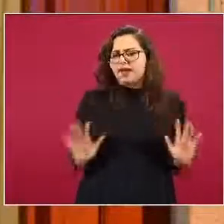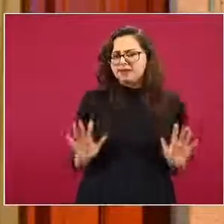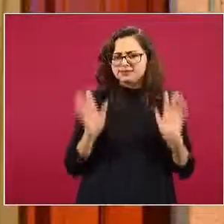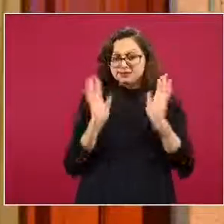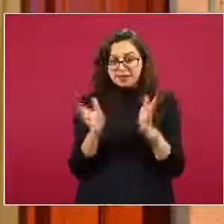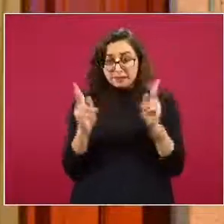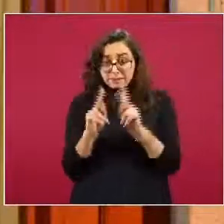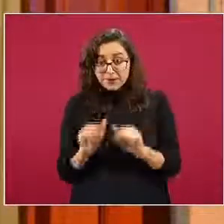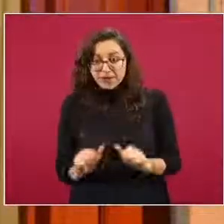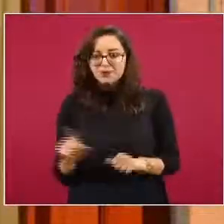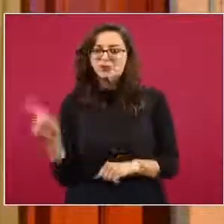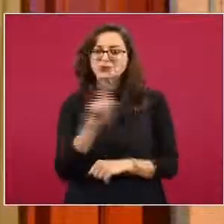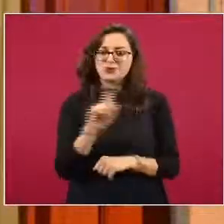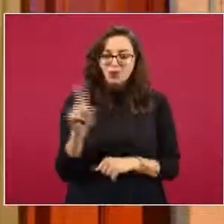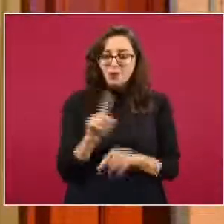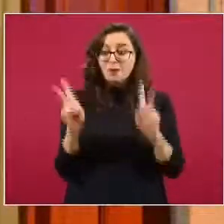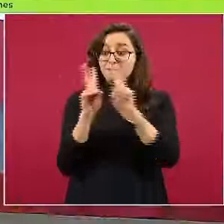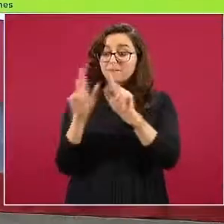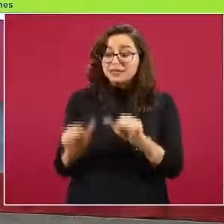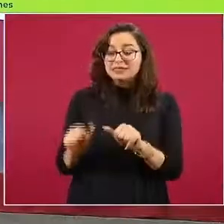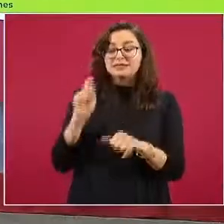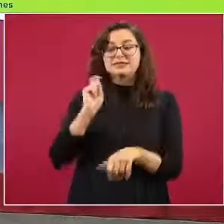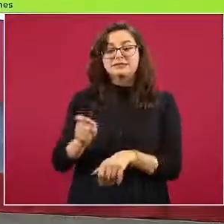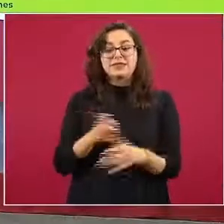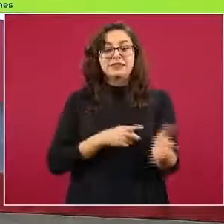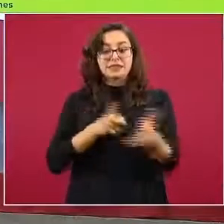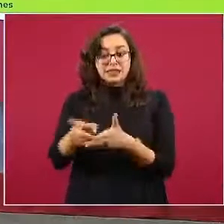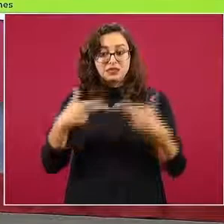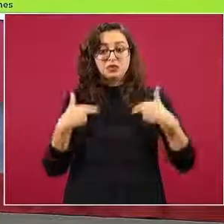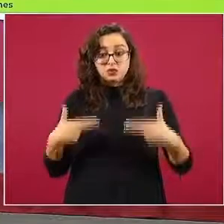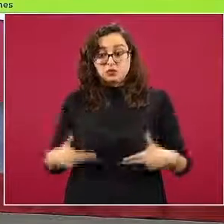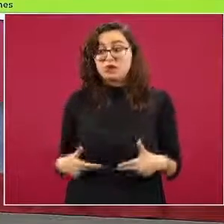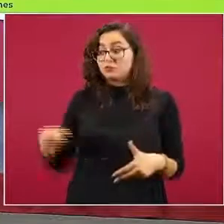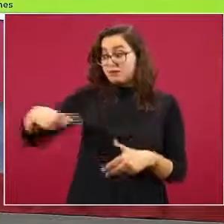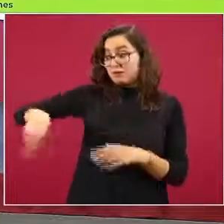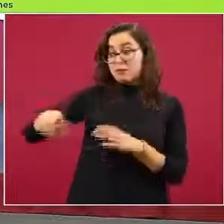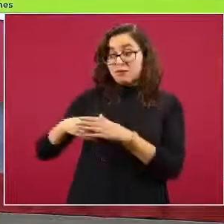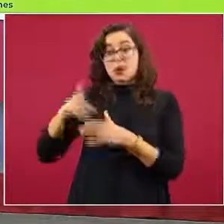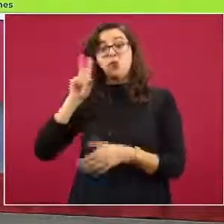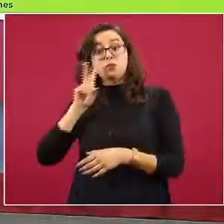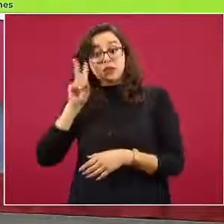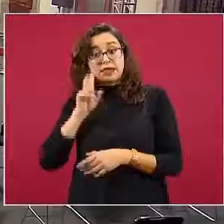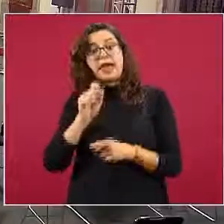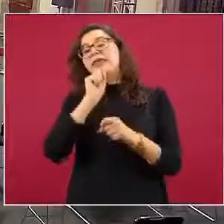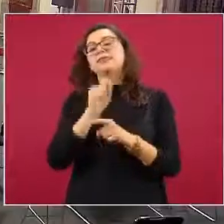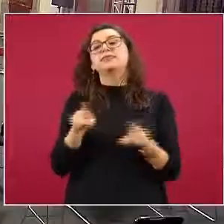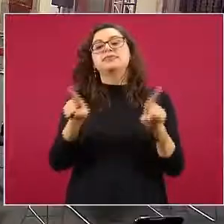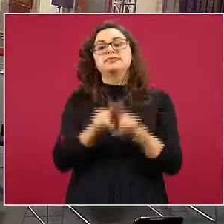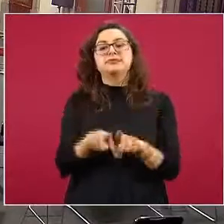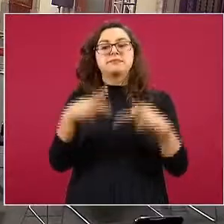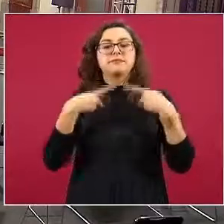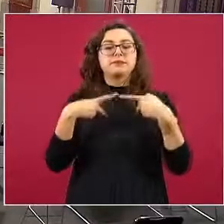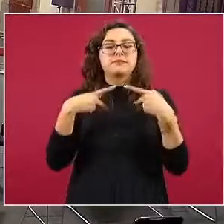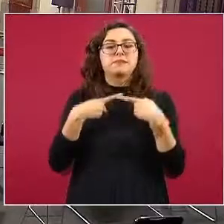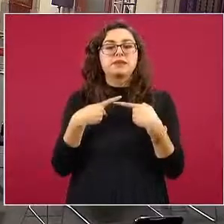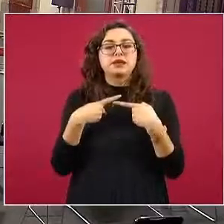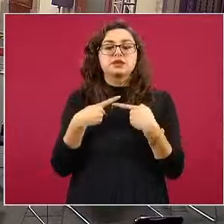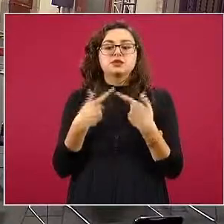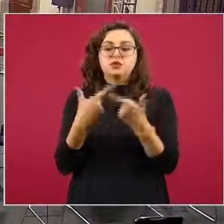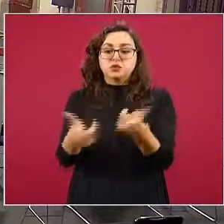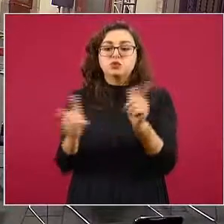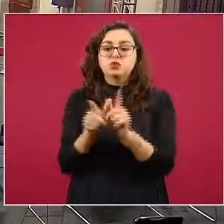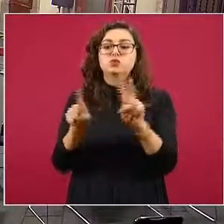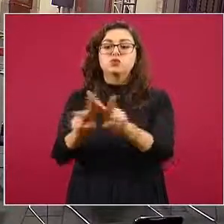paz a través del respeto a los derechos humanos de los consumidores y también de las diferentes